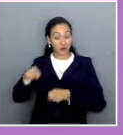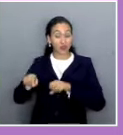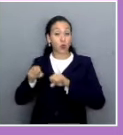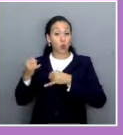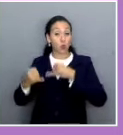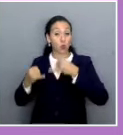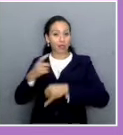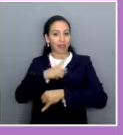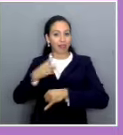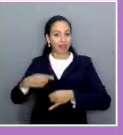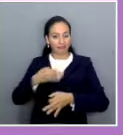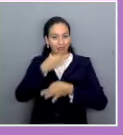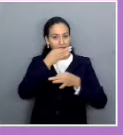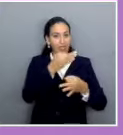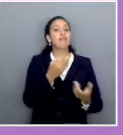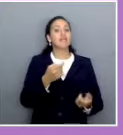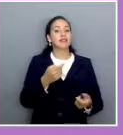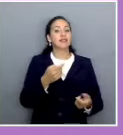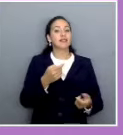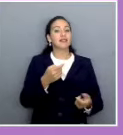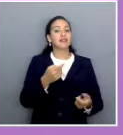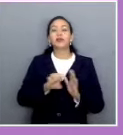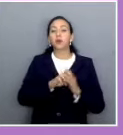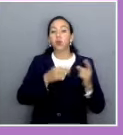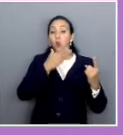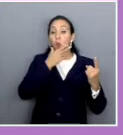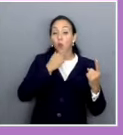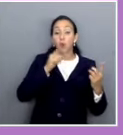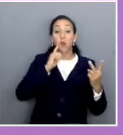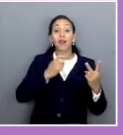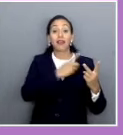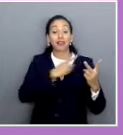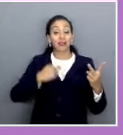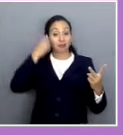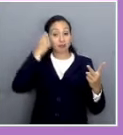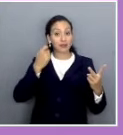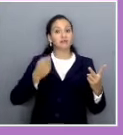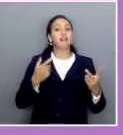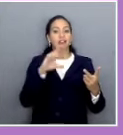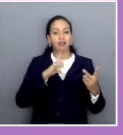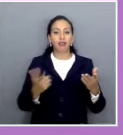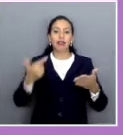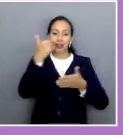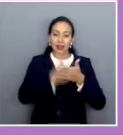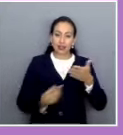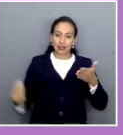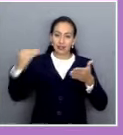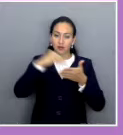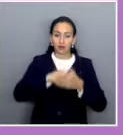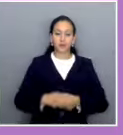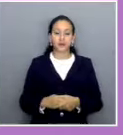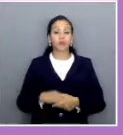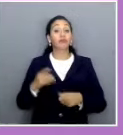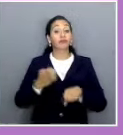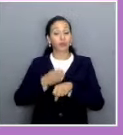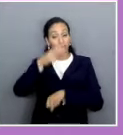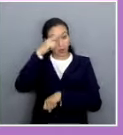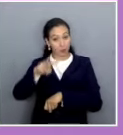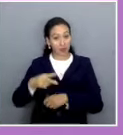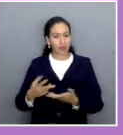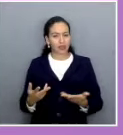está inscrito en el registro. En el evento, realizado en la Escuela Judicial del Estado de México, la titular del